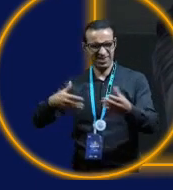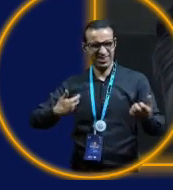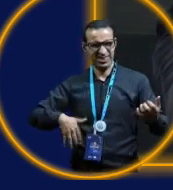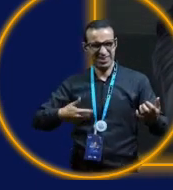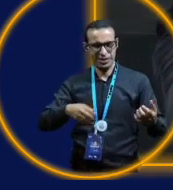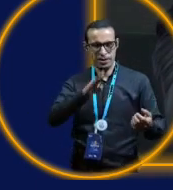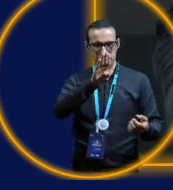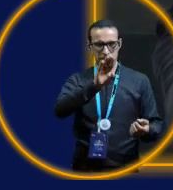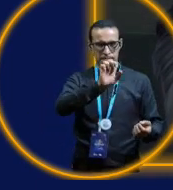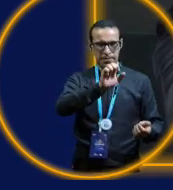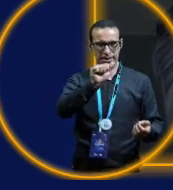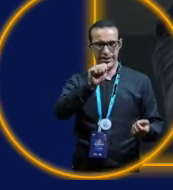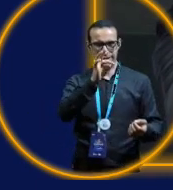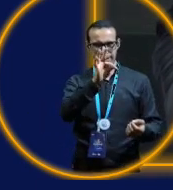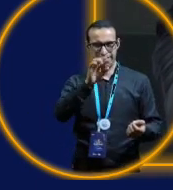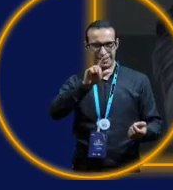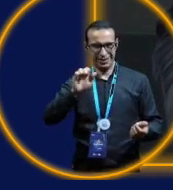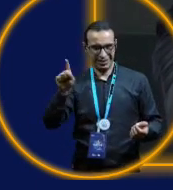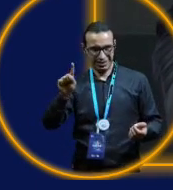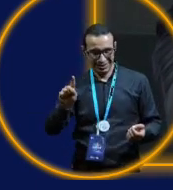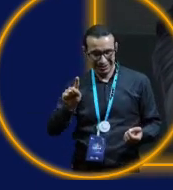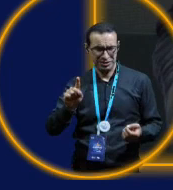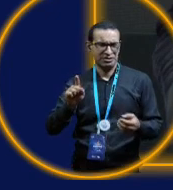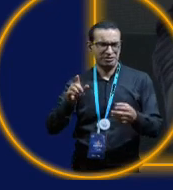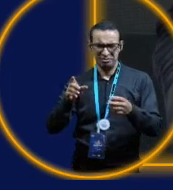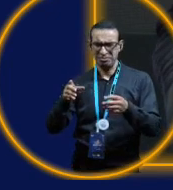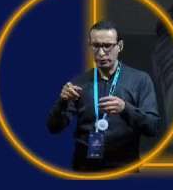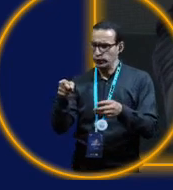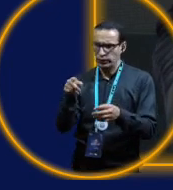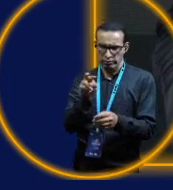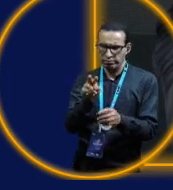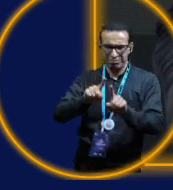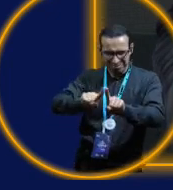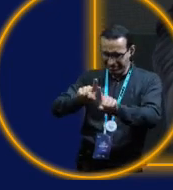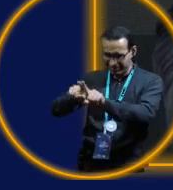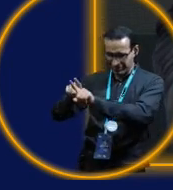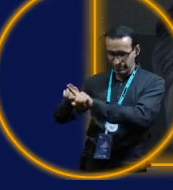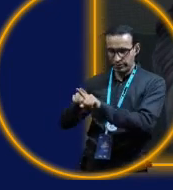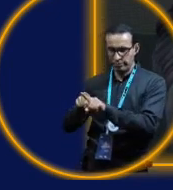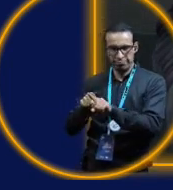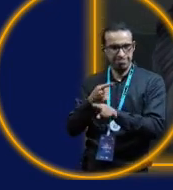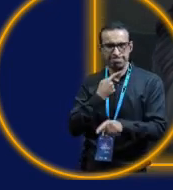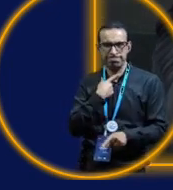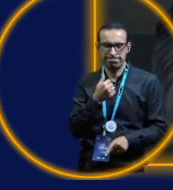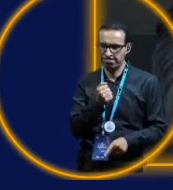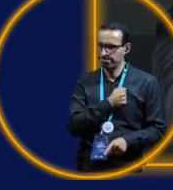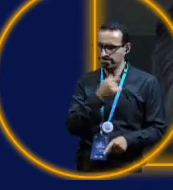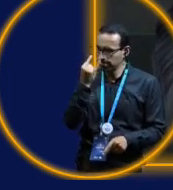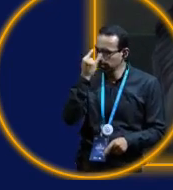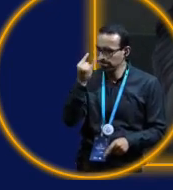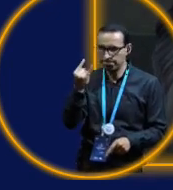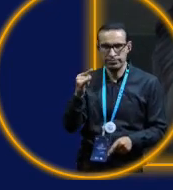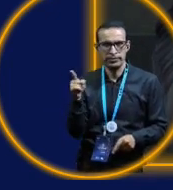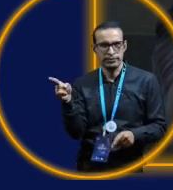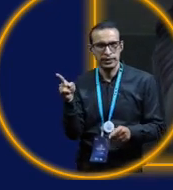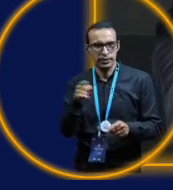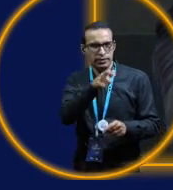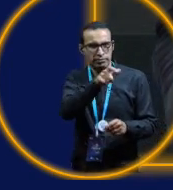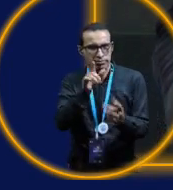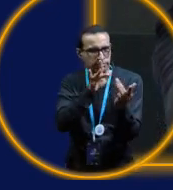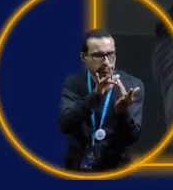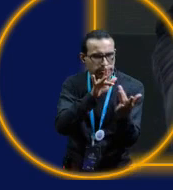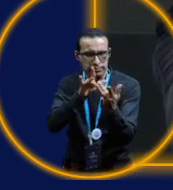pu ser una respuesta tanta pero una de las cosas que me encantan sobre estos artistas que son las cosas que me encantan estos artistas y